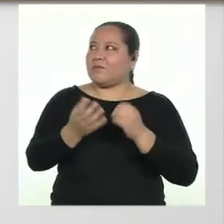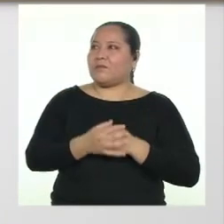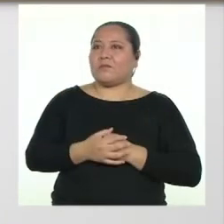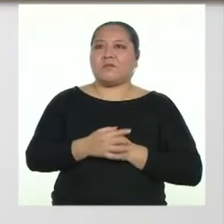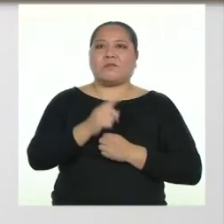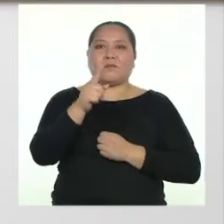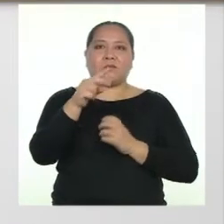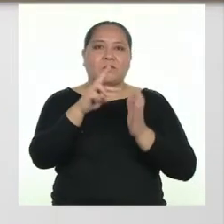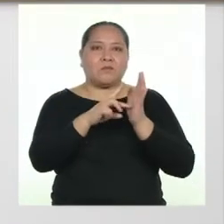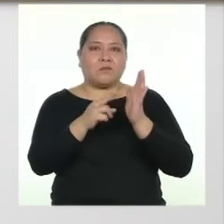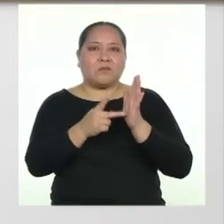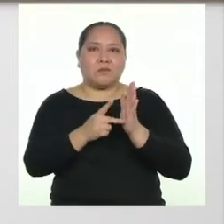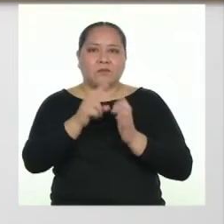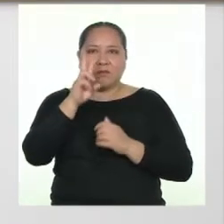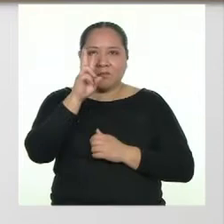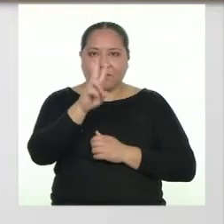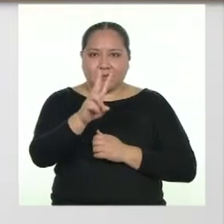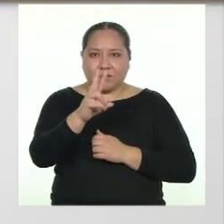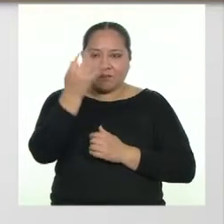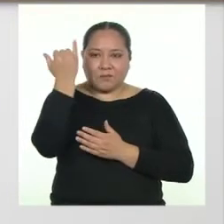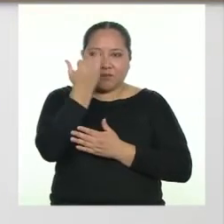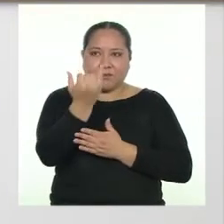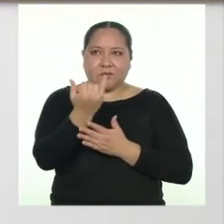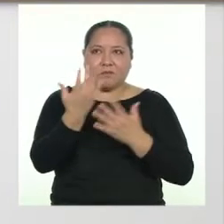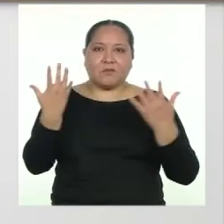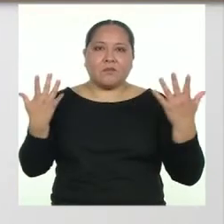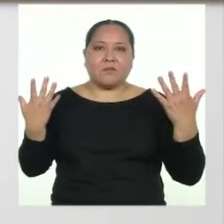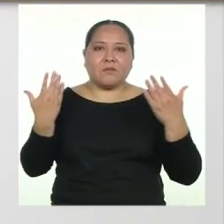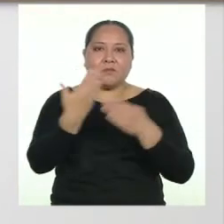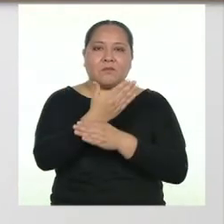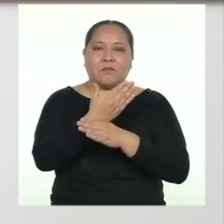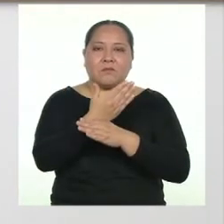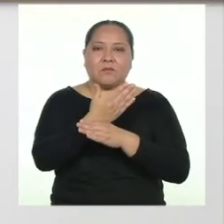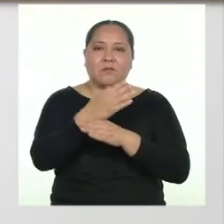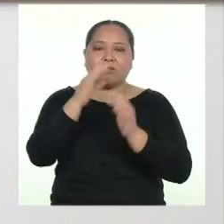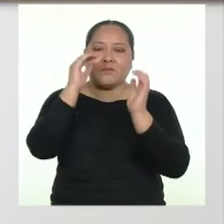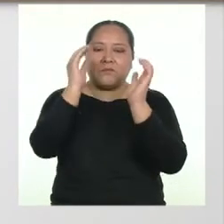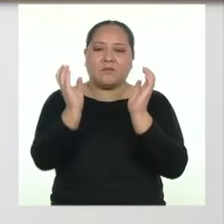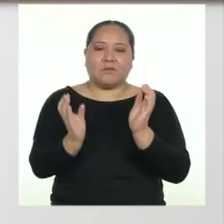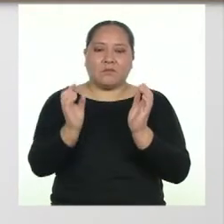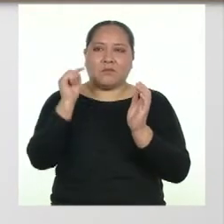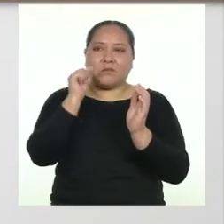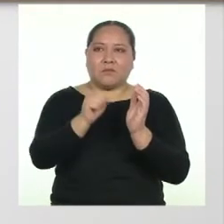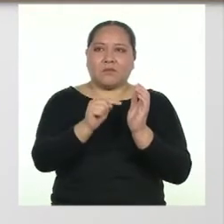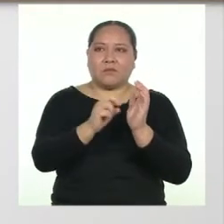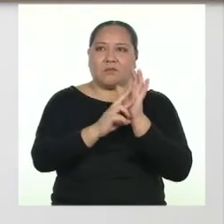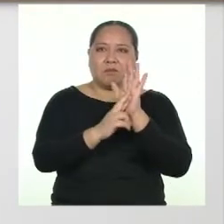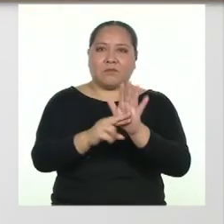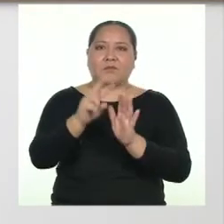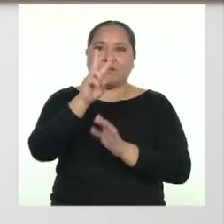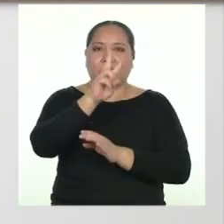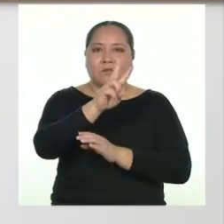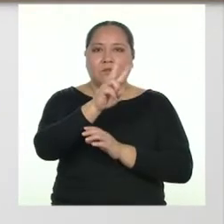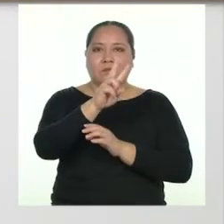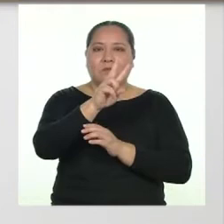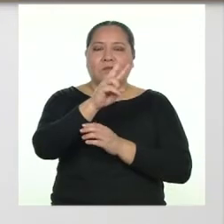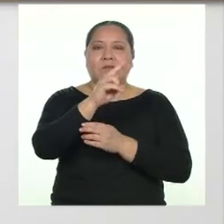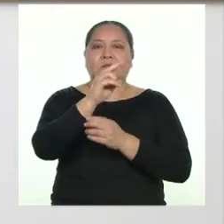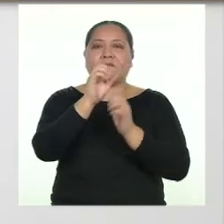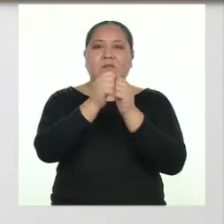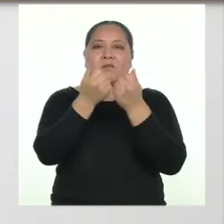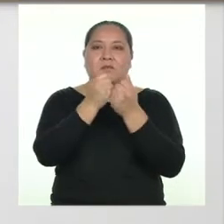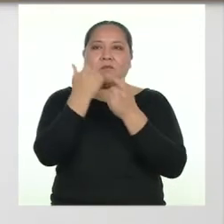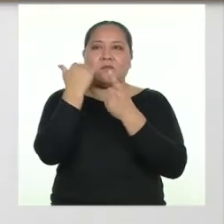Eso quiere decir que las dos gráficas coinciden en las coordenadas que representan a dos panes y medio